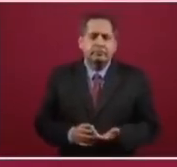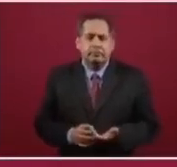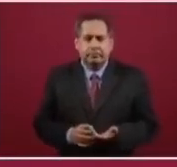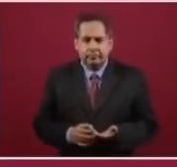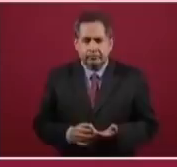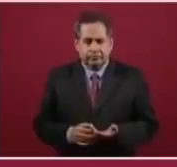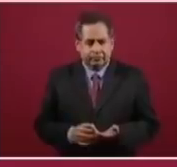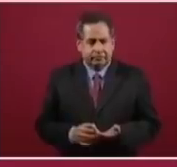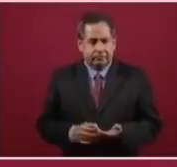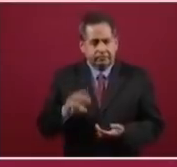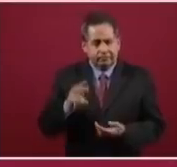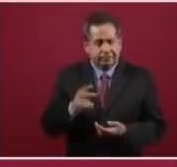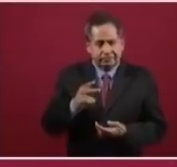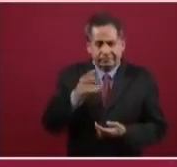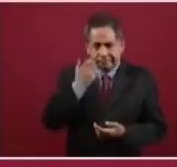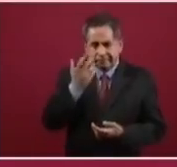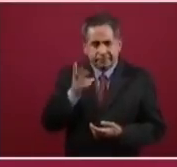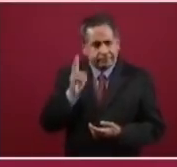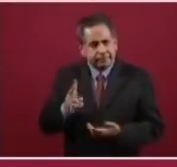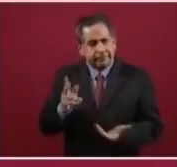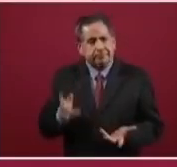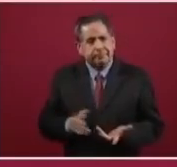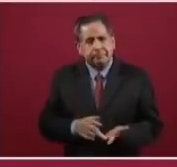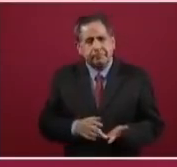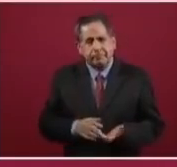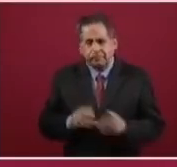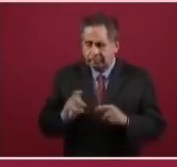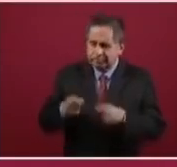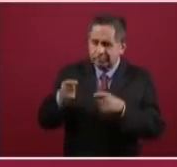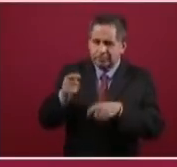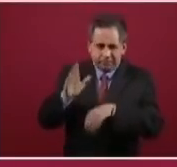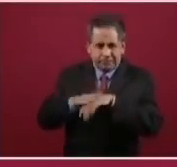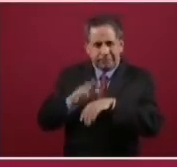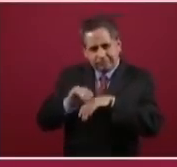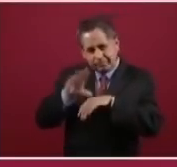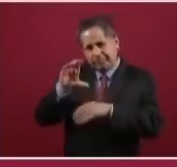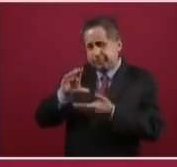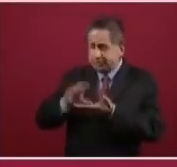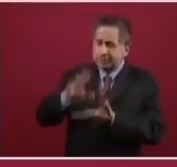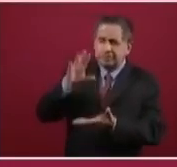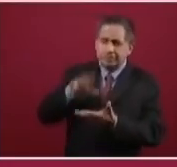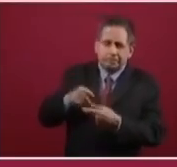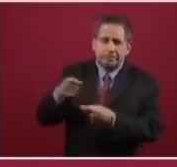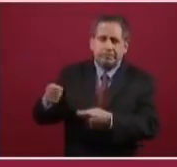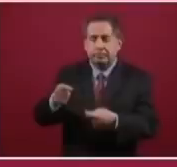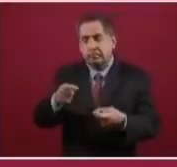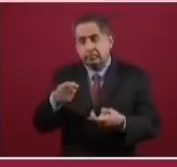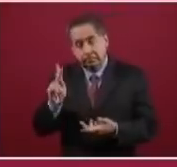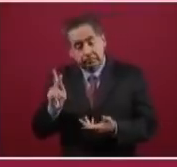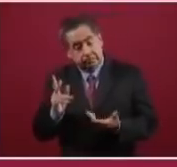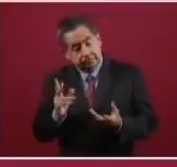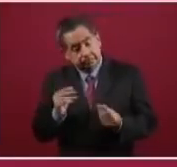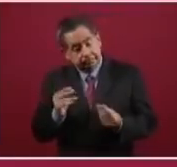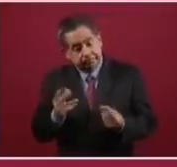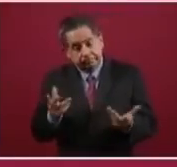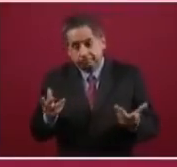la verdad que quisiéramos que les llegará más pero tenemos